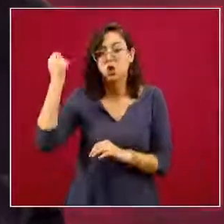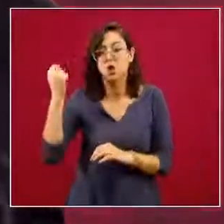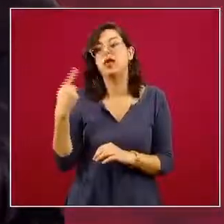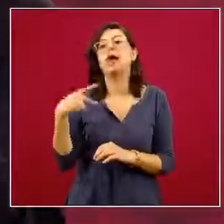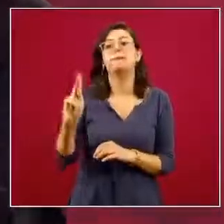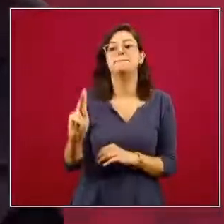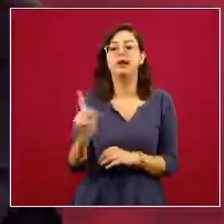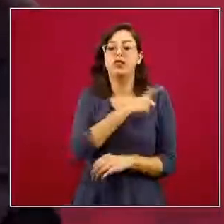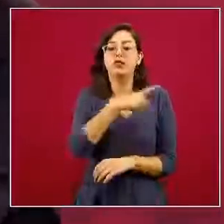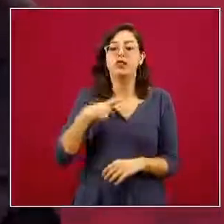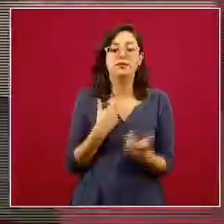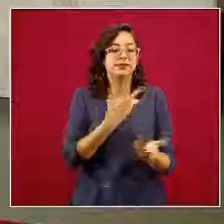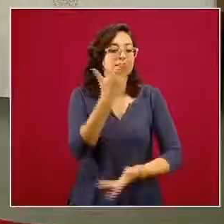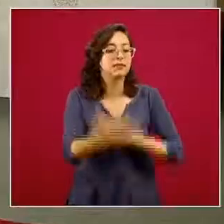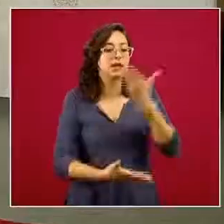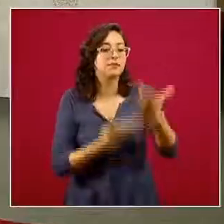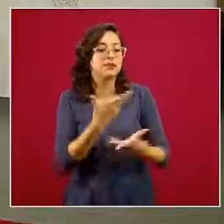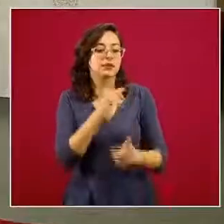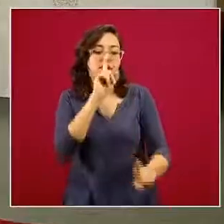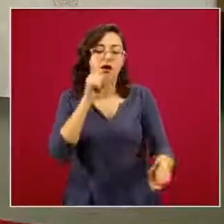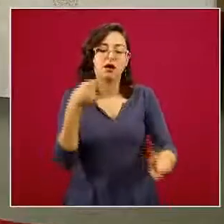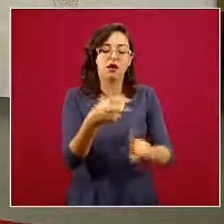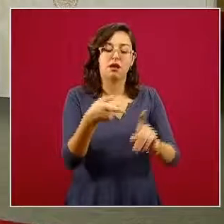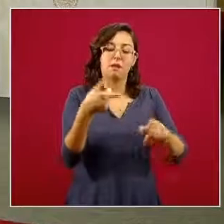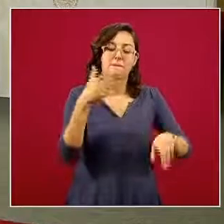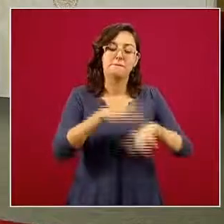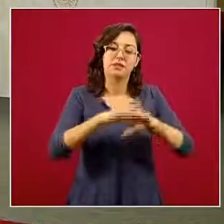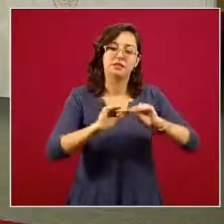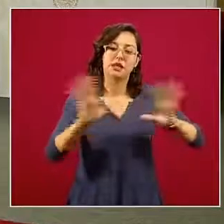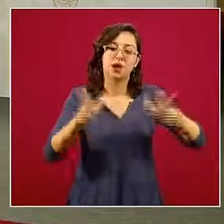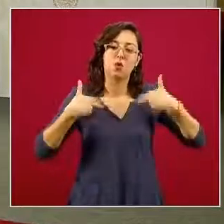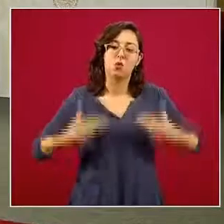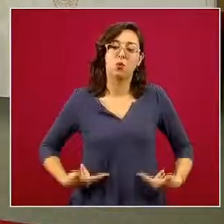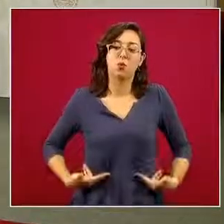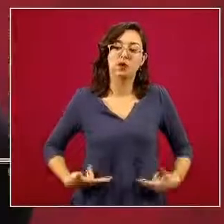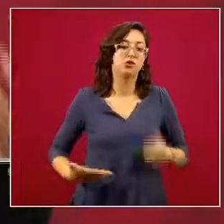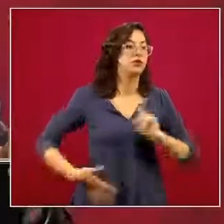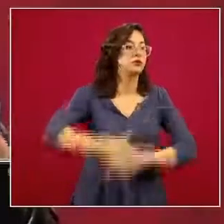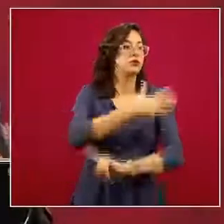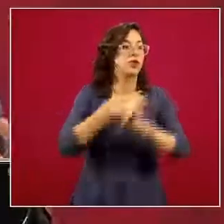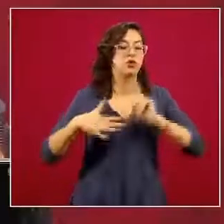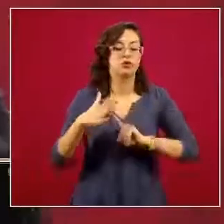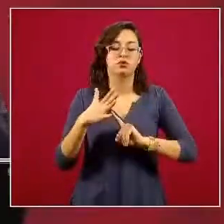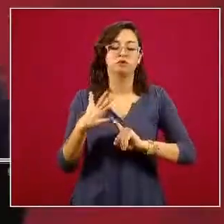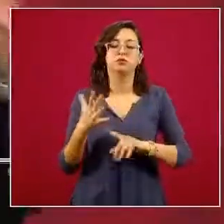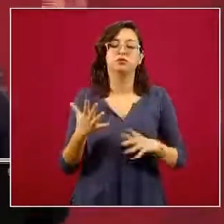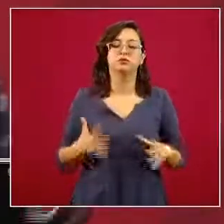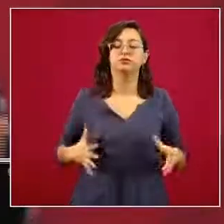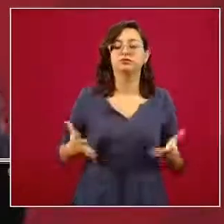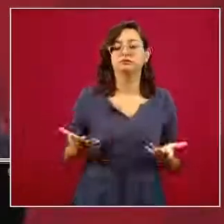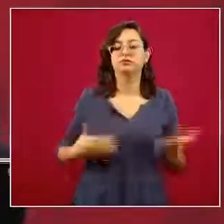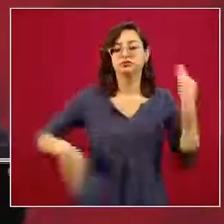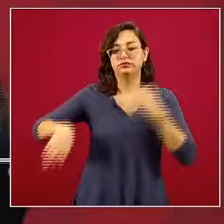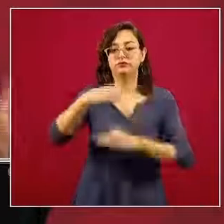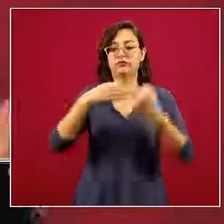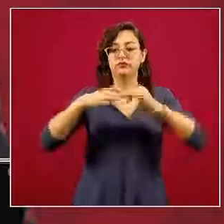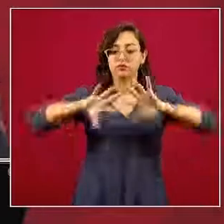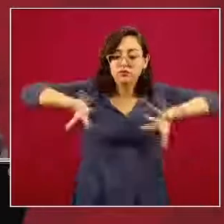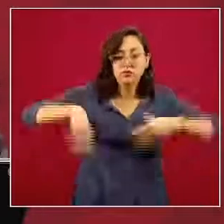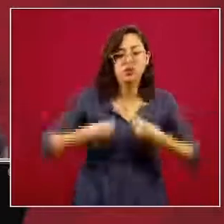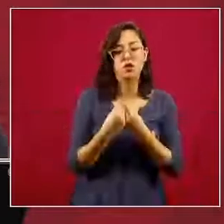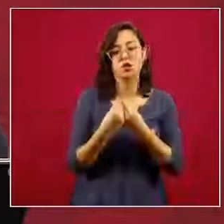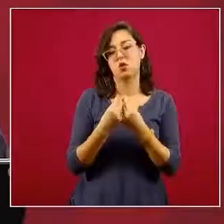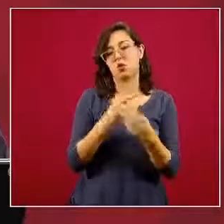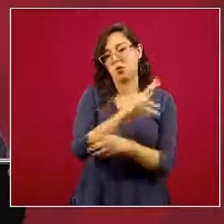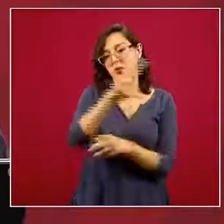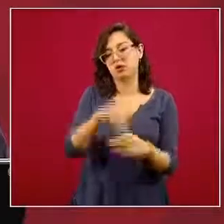hay que usarla al servicio de una causa clara y los seres humanos, su entorno, su sociedad son un todo, una